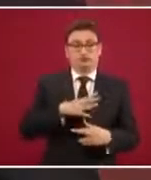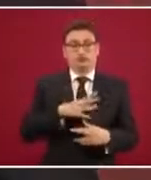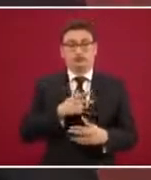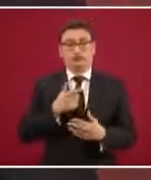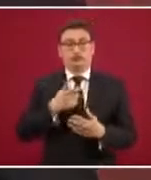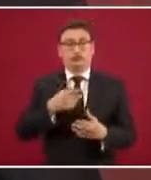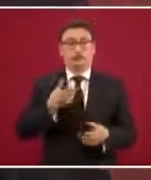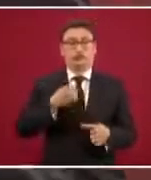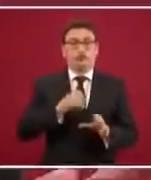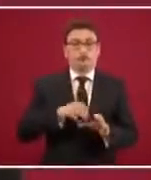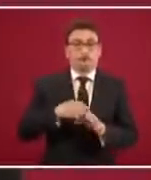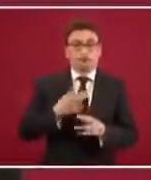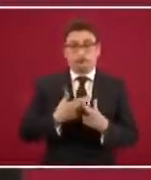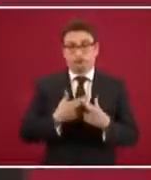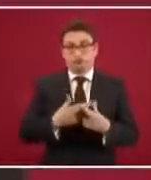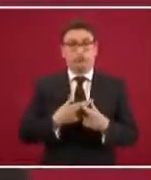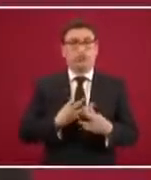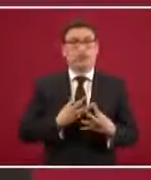dinero de las reservas, que